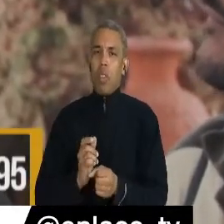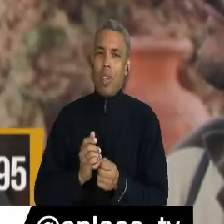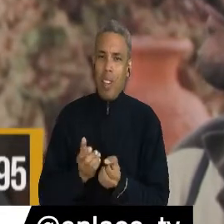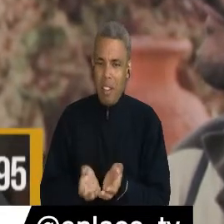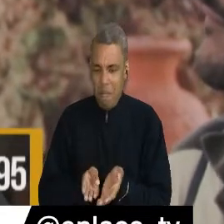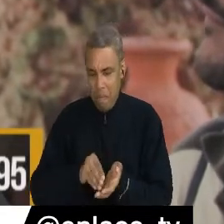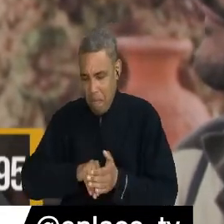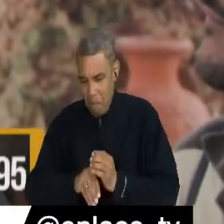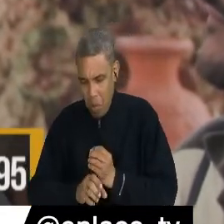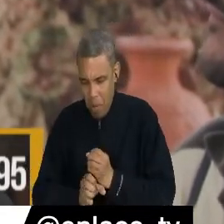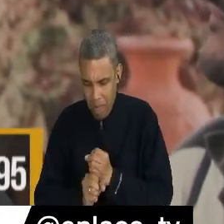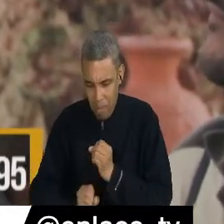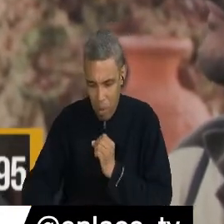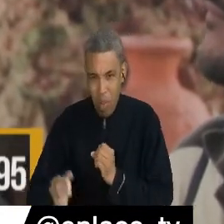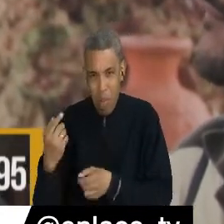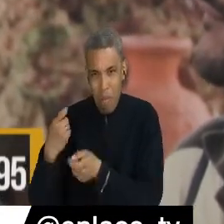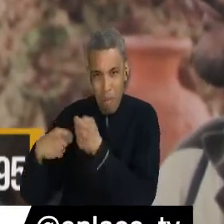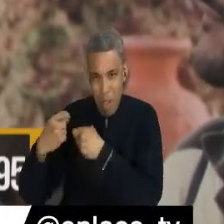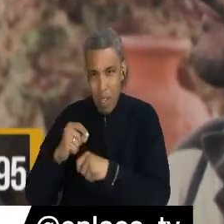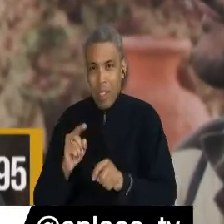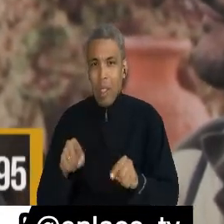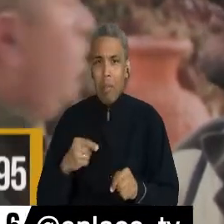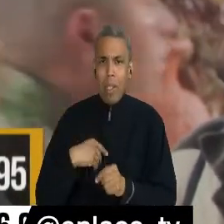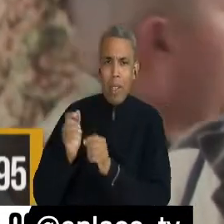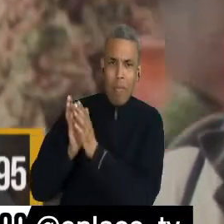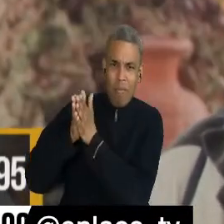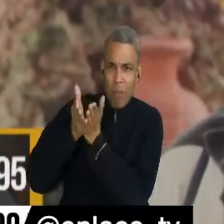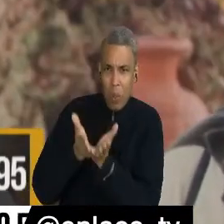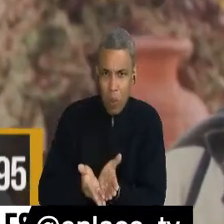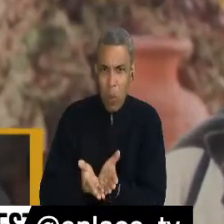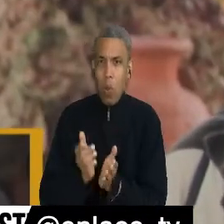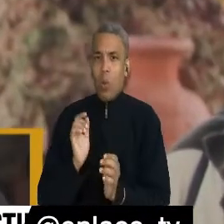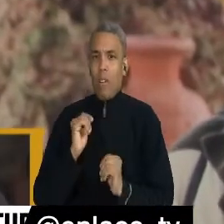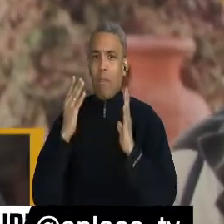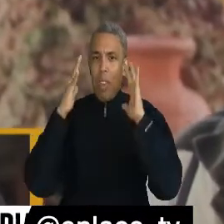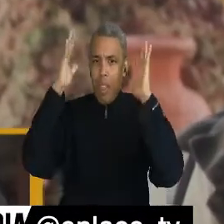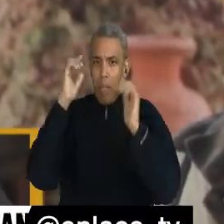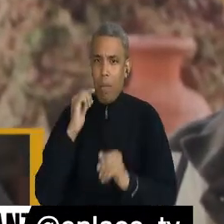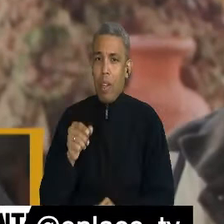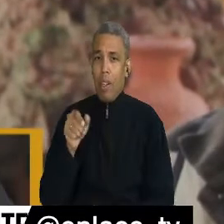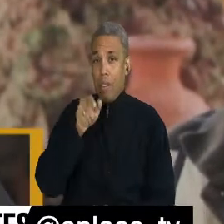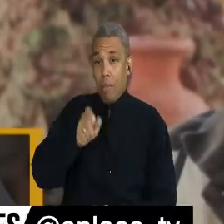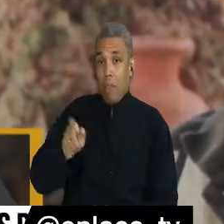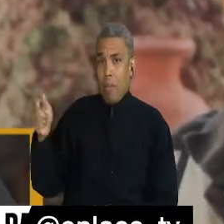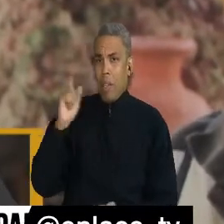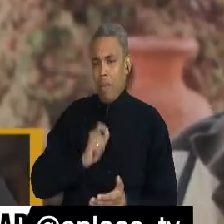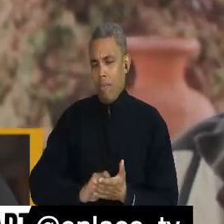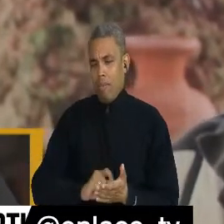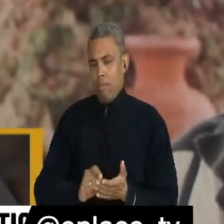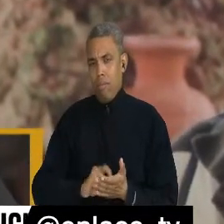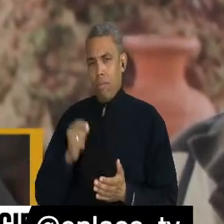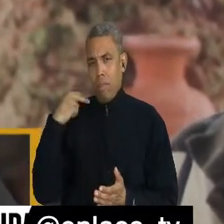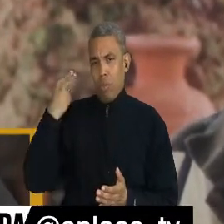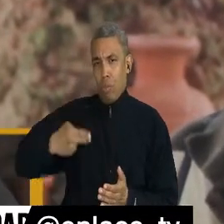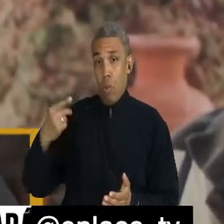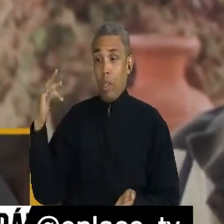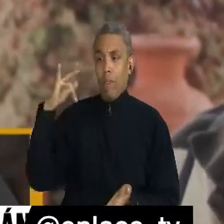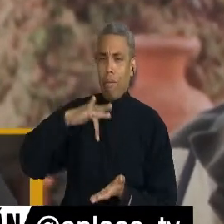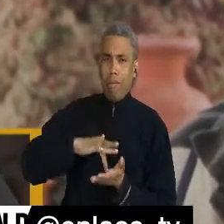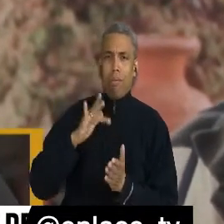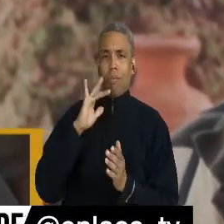también sobre literatura con dos escritores barranqueños, en donde tenemos también el Festival de Danza, el Festival de